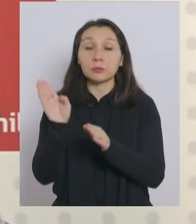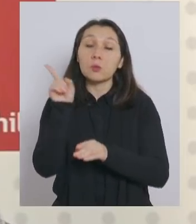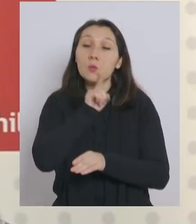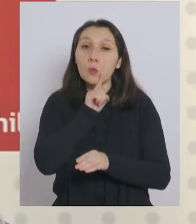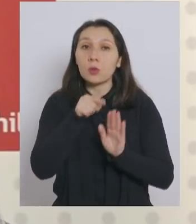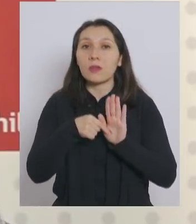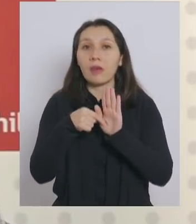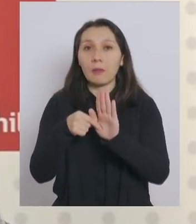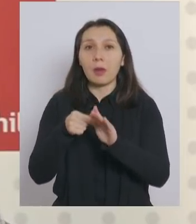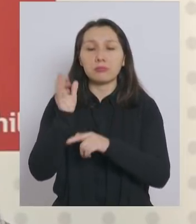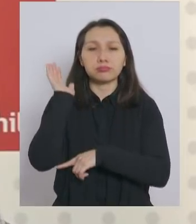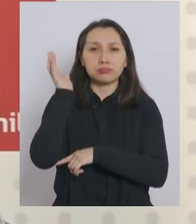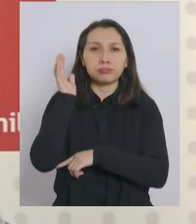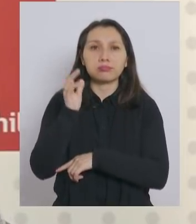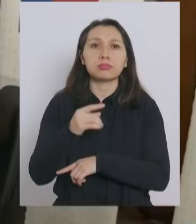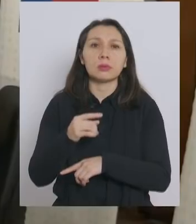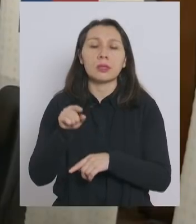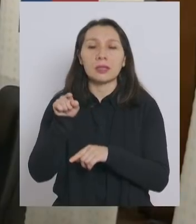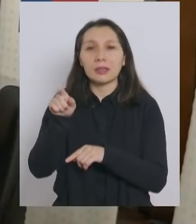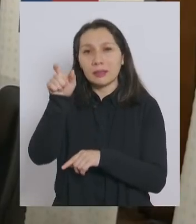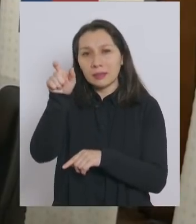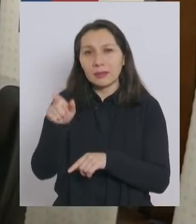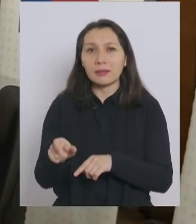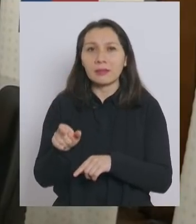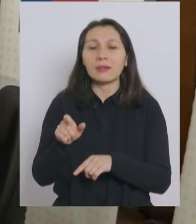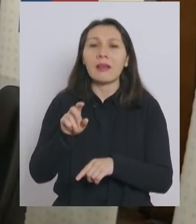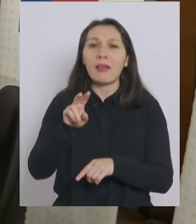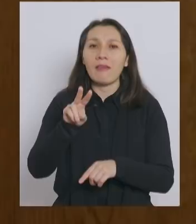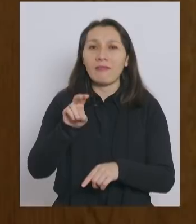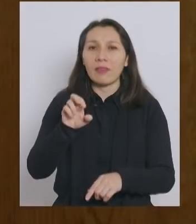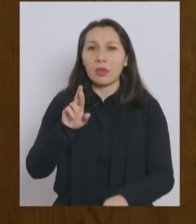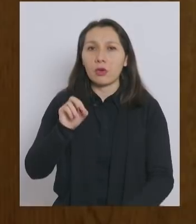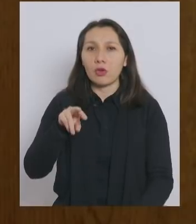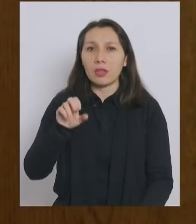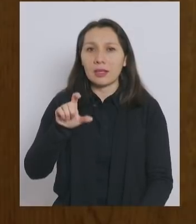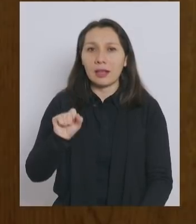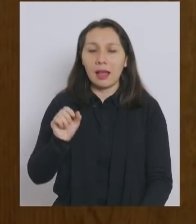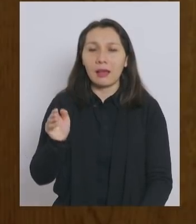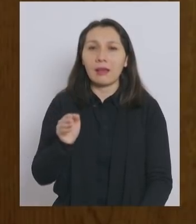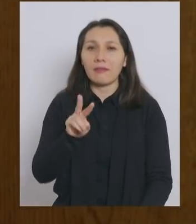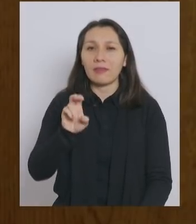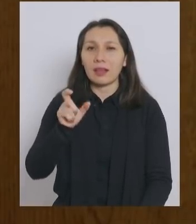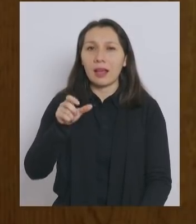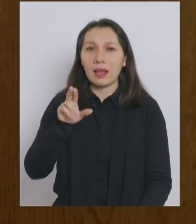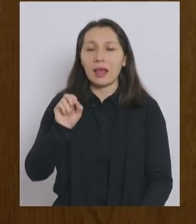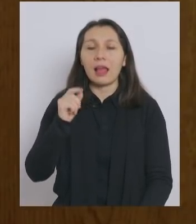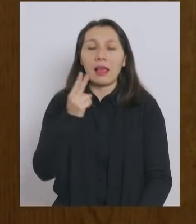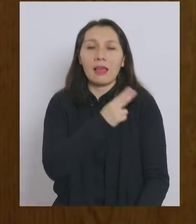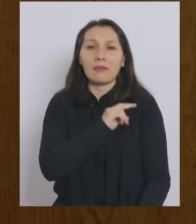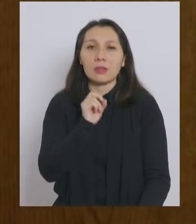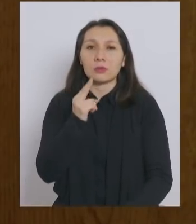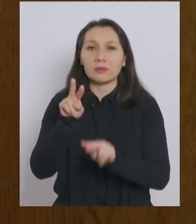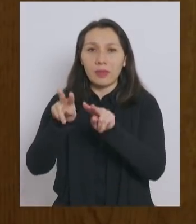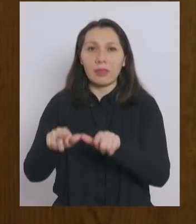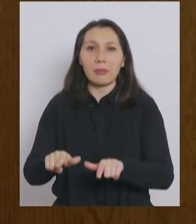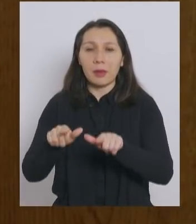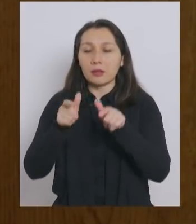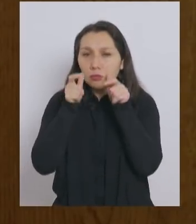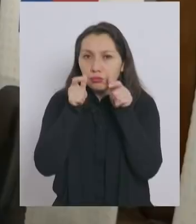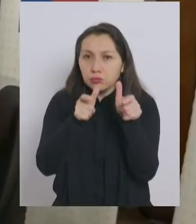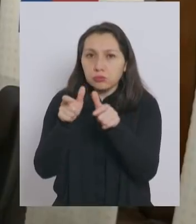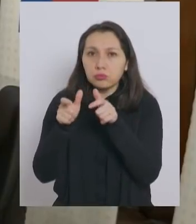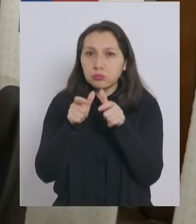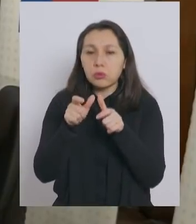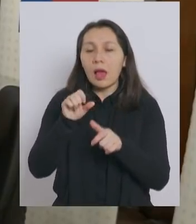se presentará la QF Verónica Vergara Galván, jefa del Subdepartamento de Farmacovigilancia